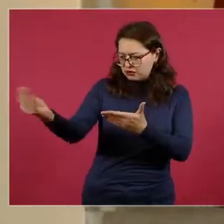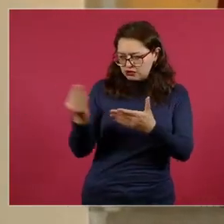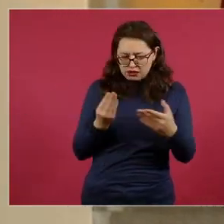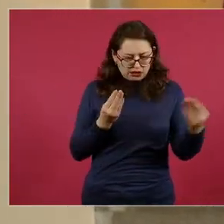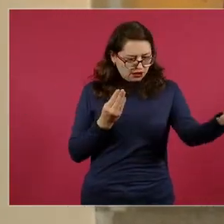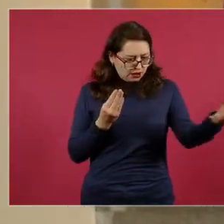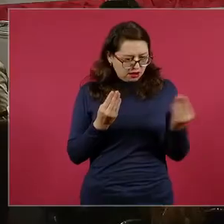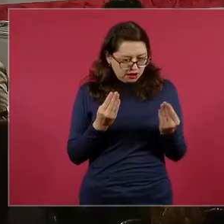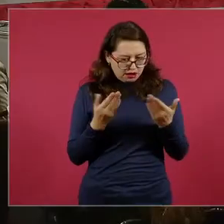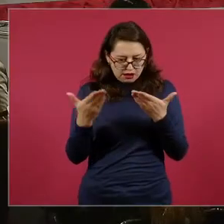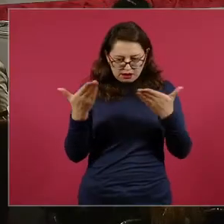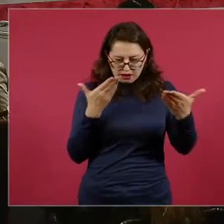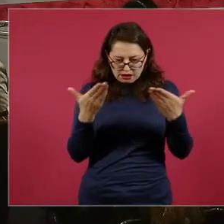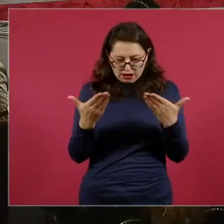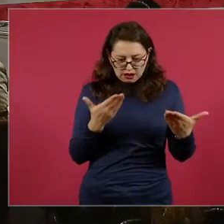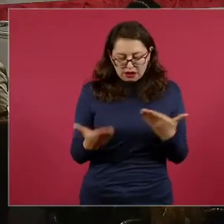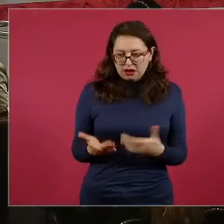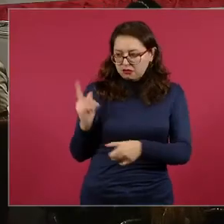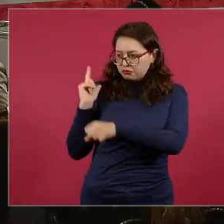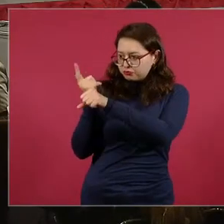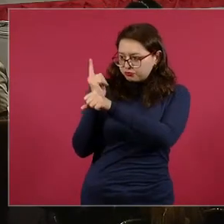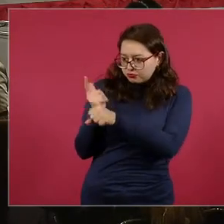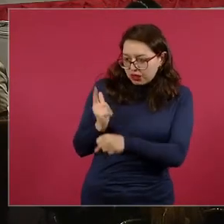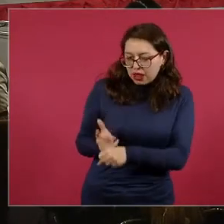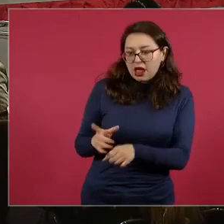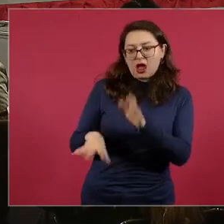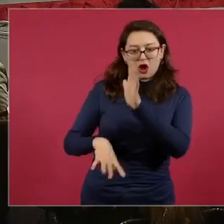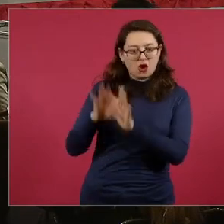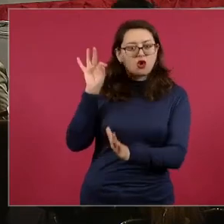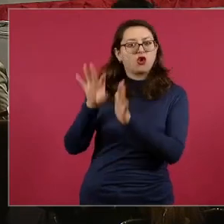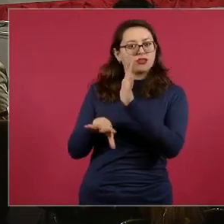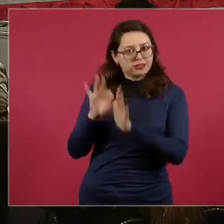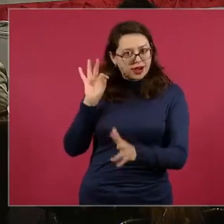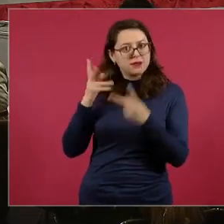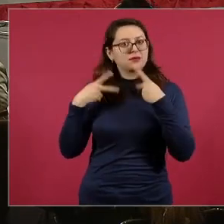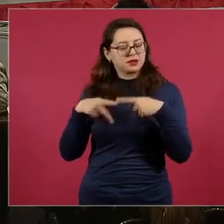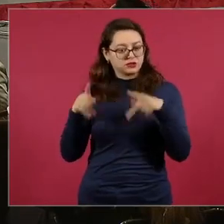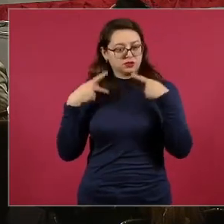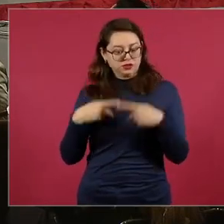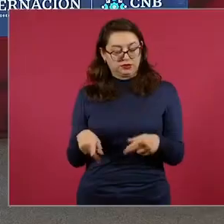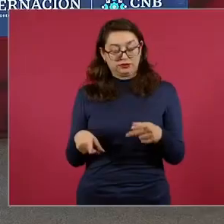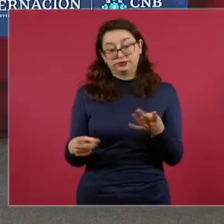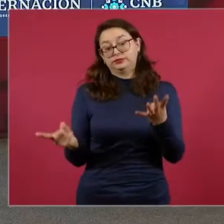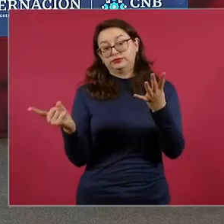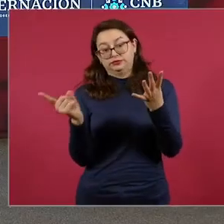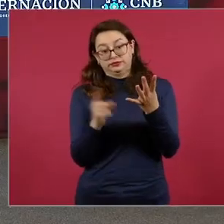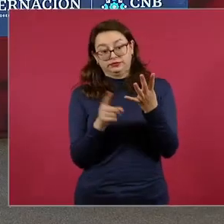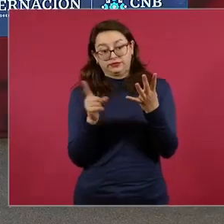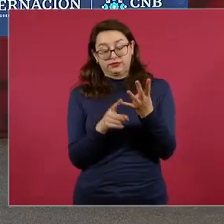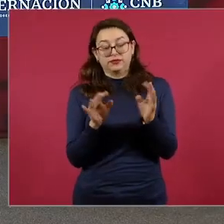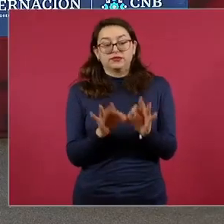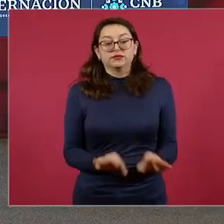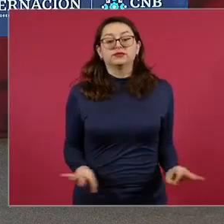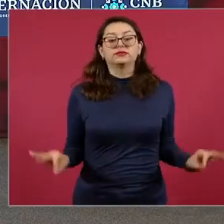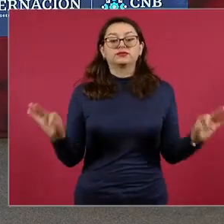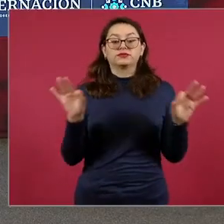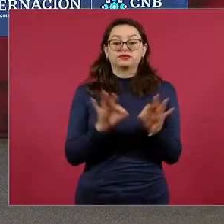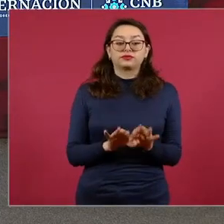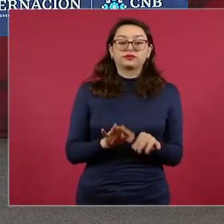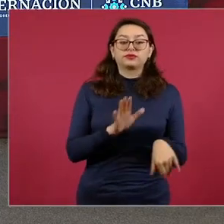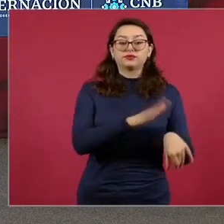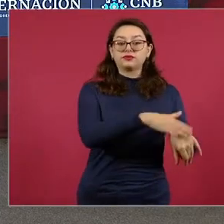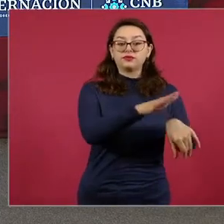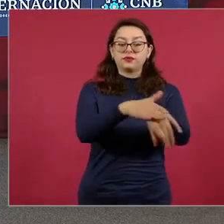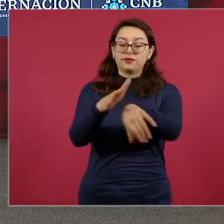permitido avanzar en la localización. Y finalmente, el cuarto elemento que para nosotros es fundamental es el llamado que estamos haciendo